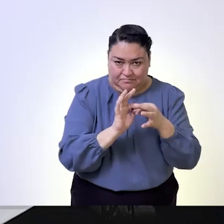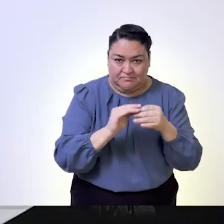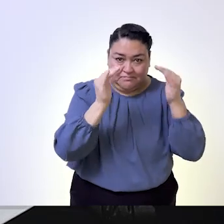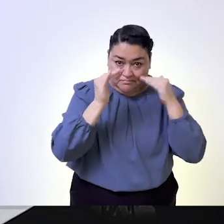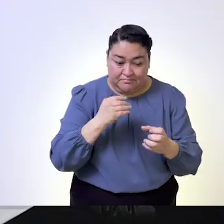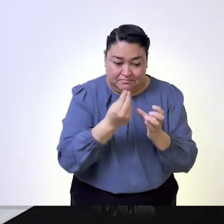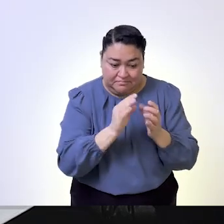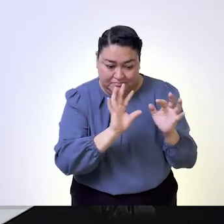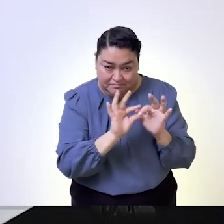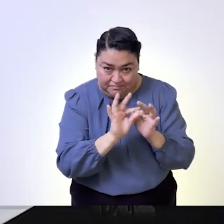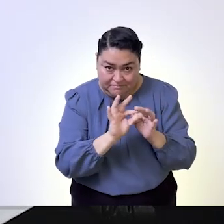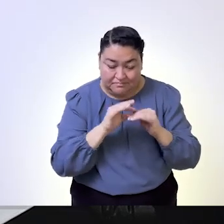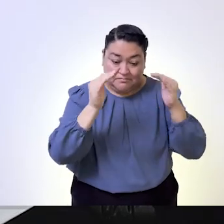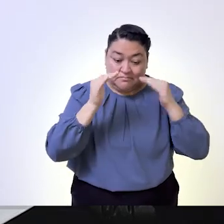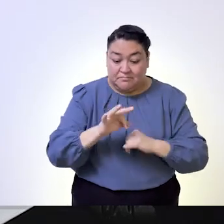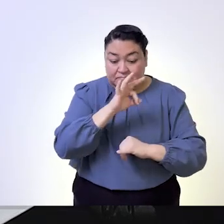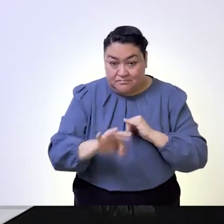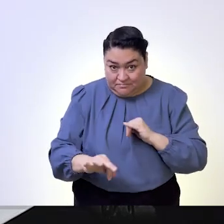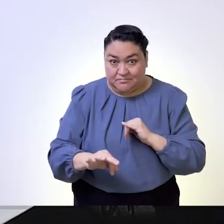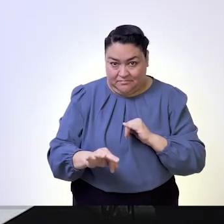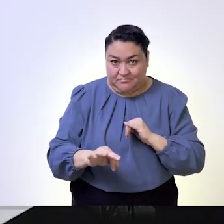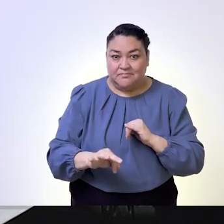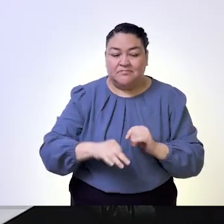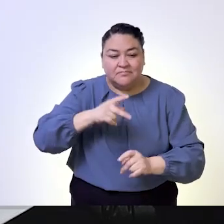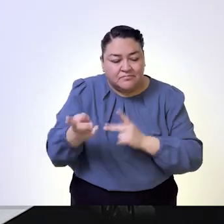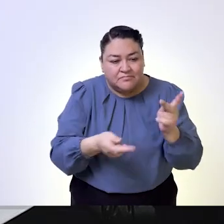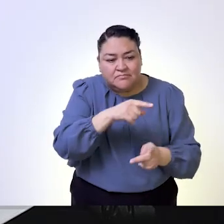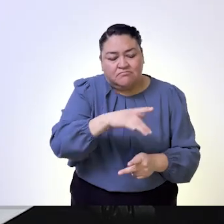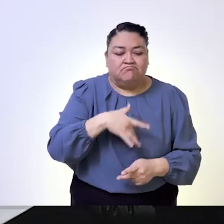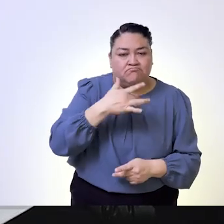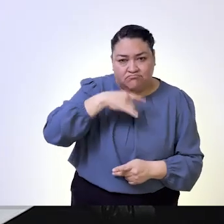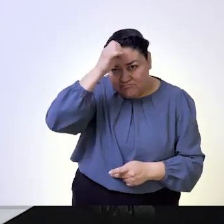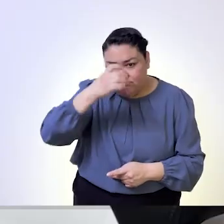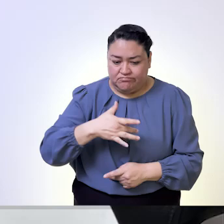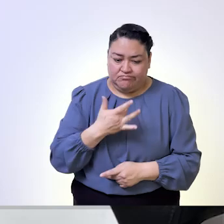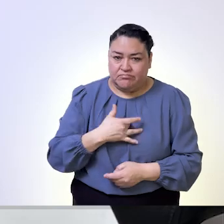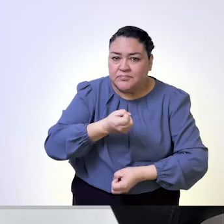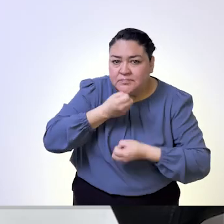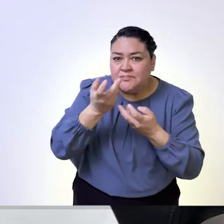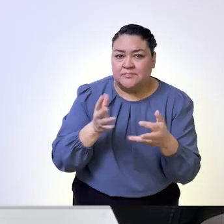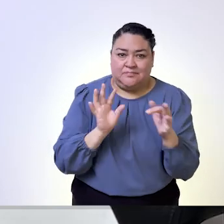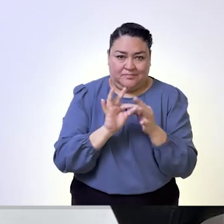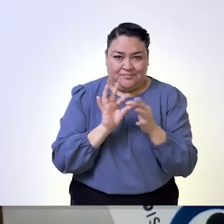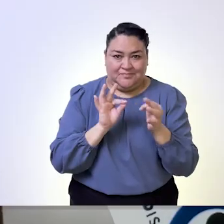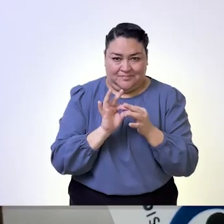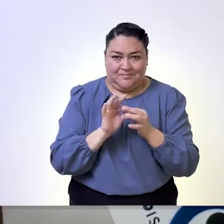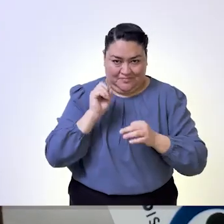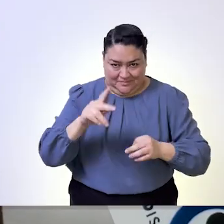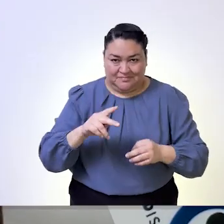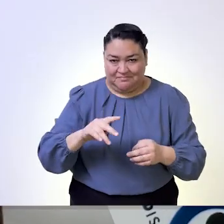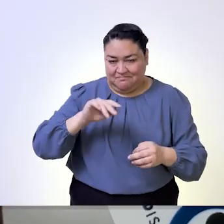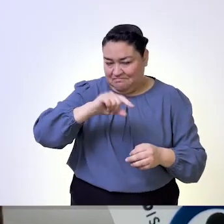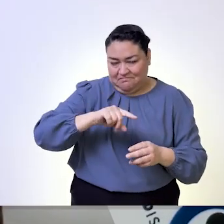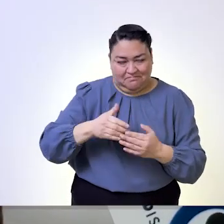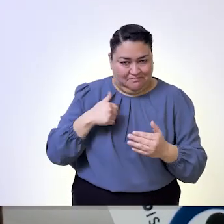sesiones. Y al término de cada una de ellas, bueno, se habrá una última sesión para compartir una reflexión final por parte de ustedes